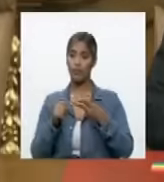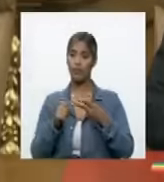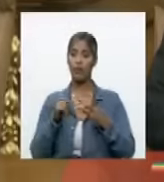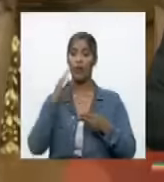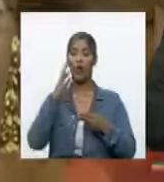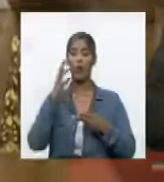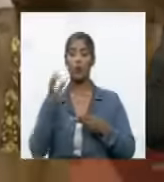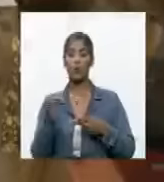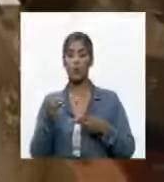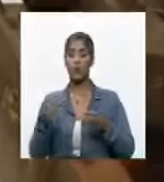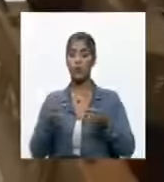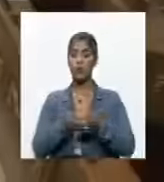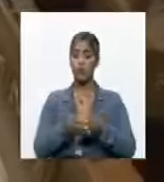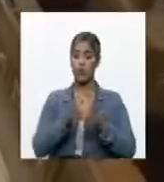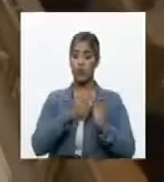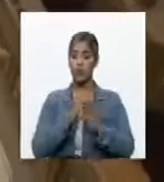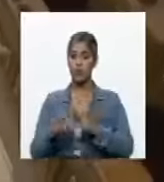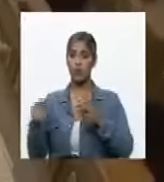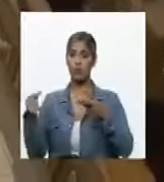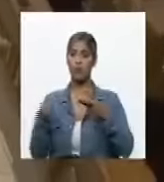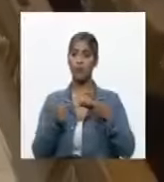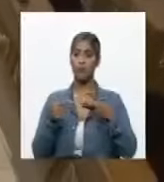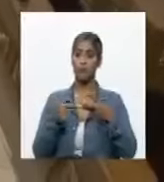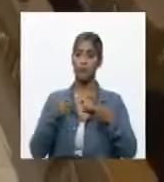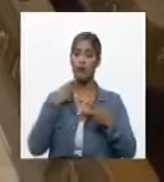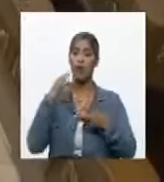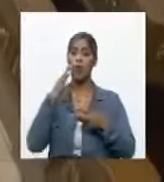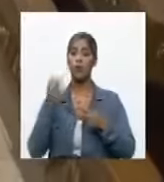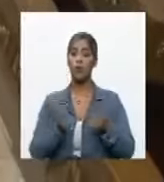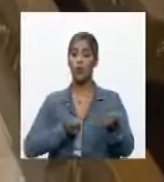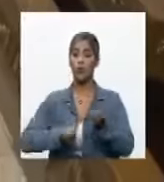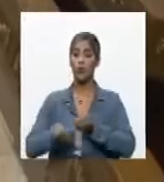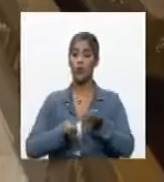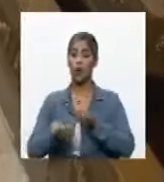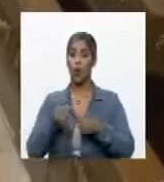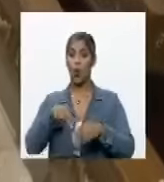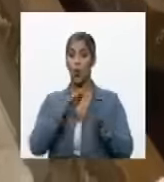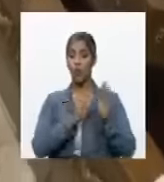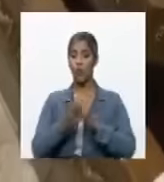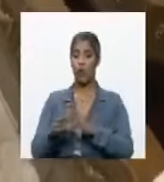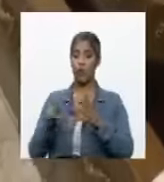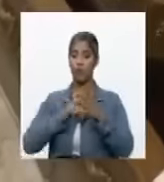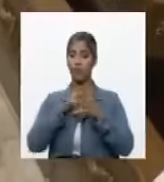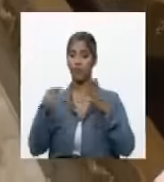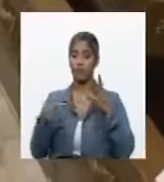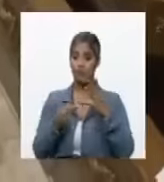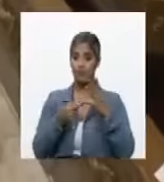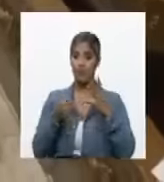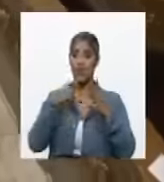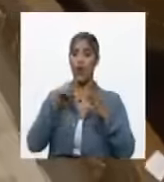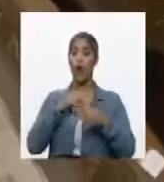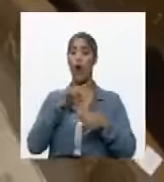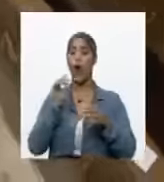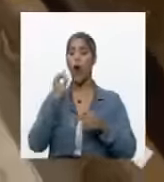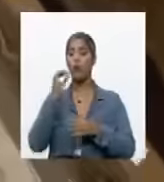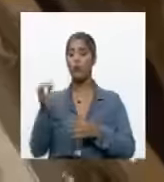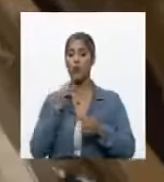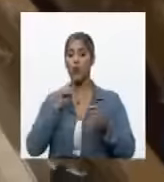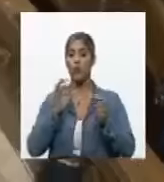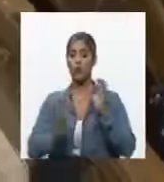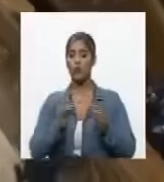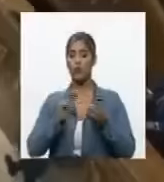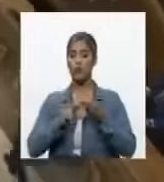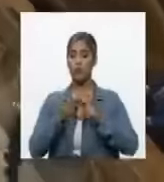Consejo Ejecutivo Comunal. 3. Consejo de Contraloría Comunal. 4. Consejo de Justicia de Paz